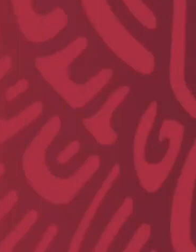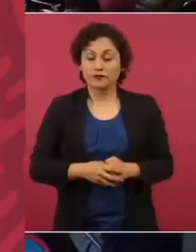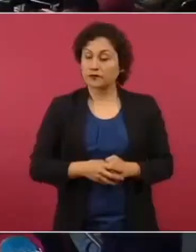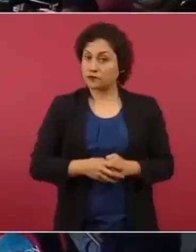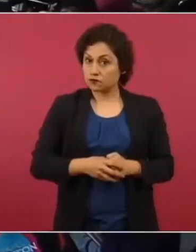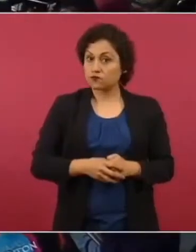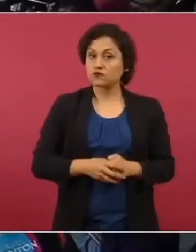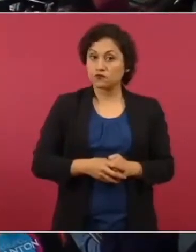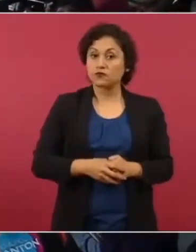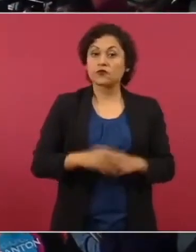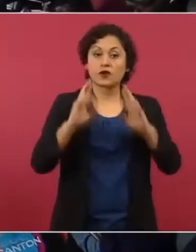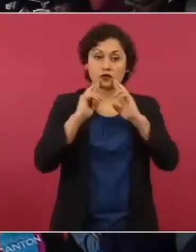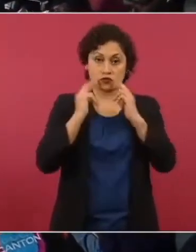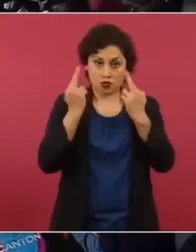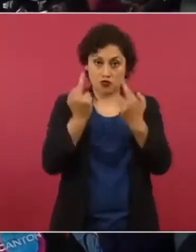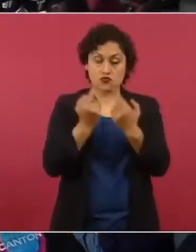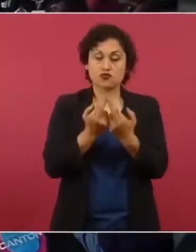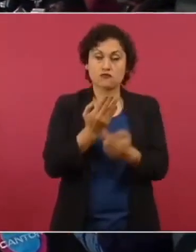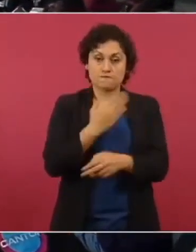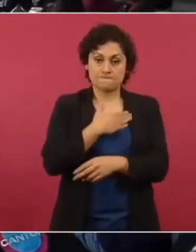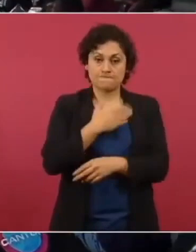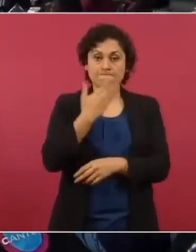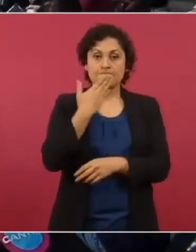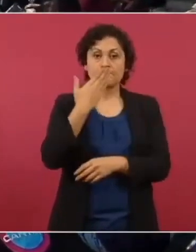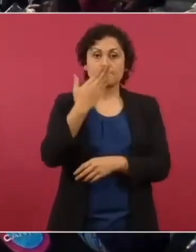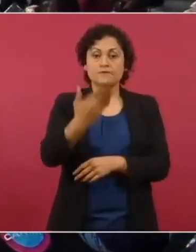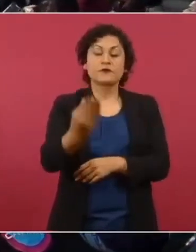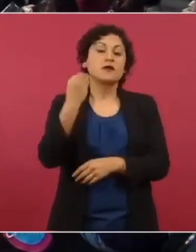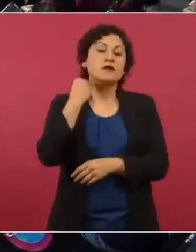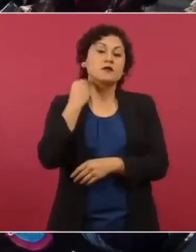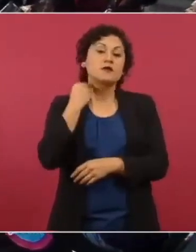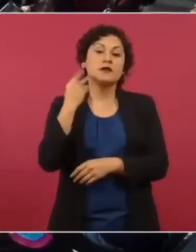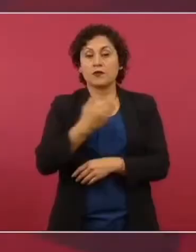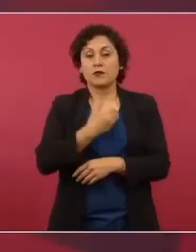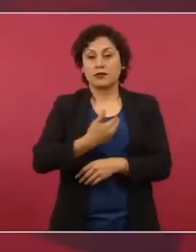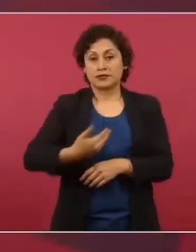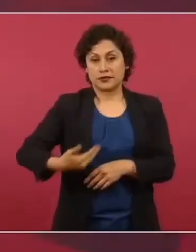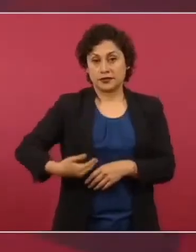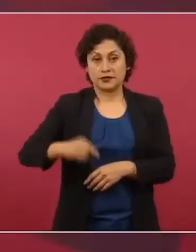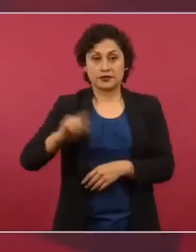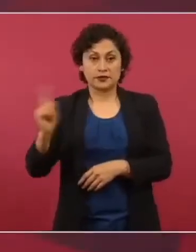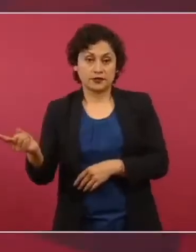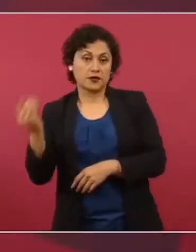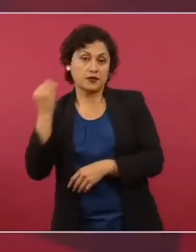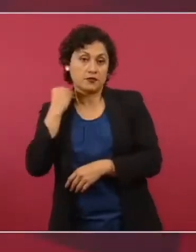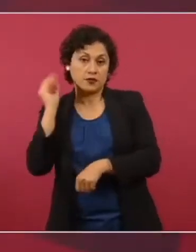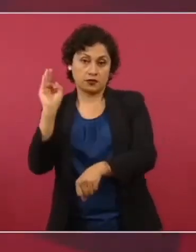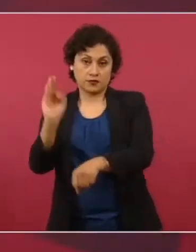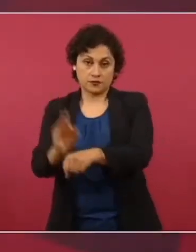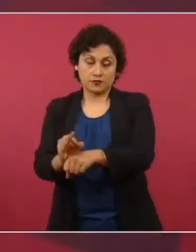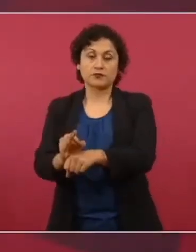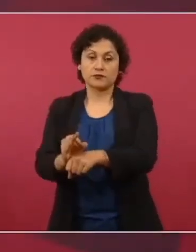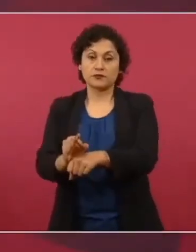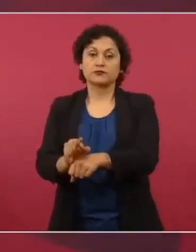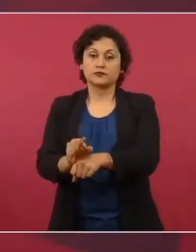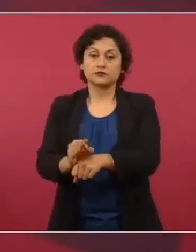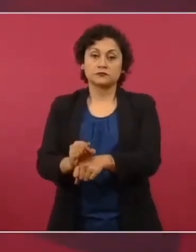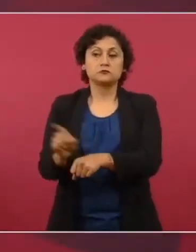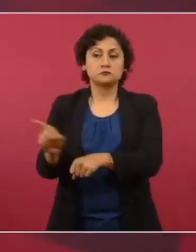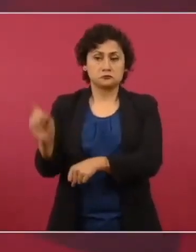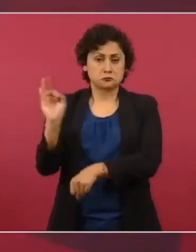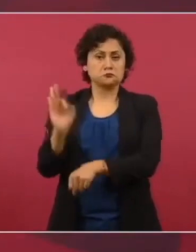la reunión con el abogado del presidente Pedro Castillo. Él está defendiendo